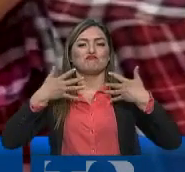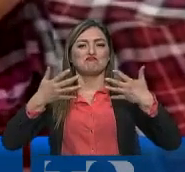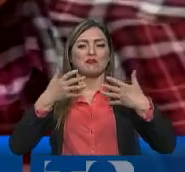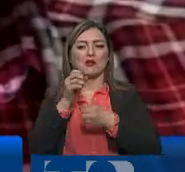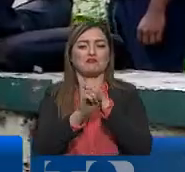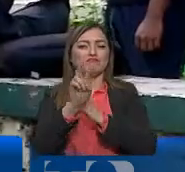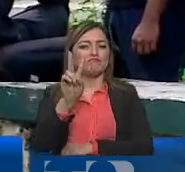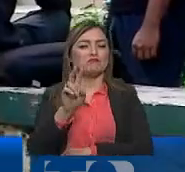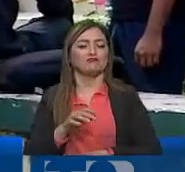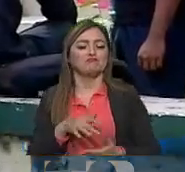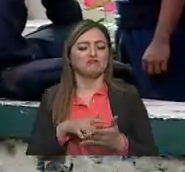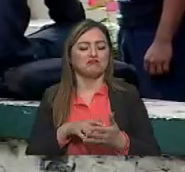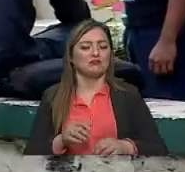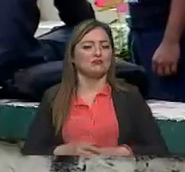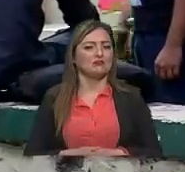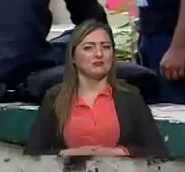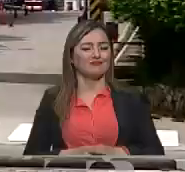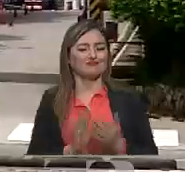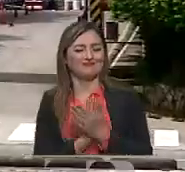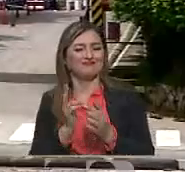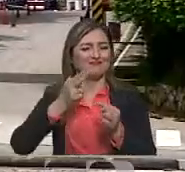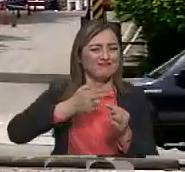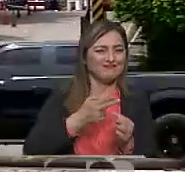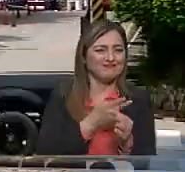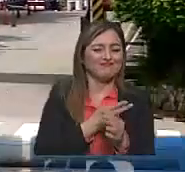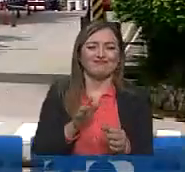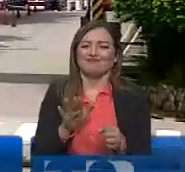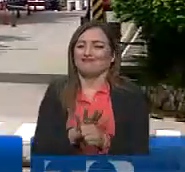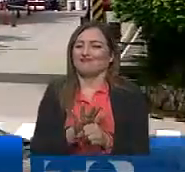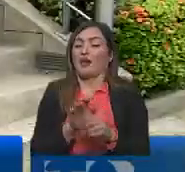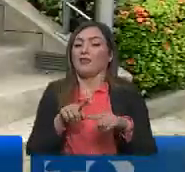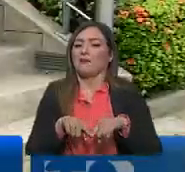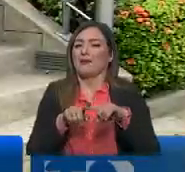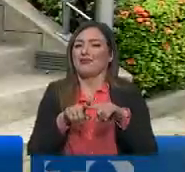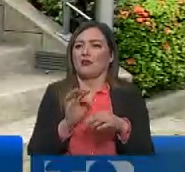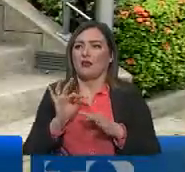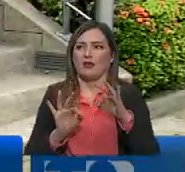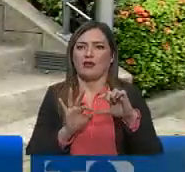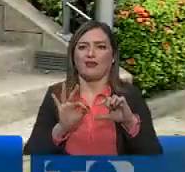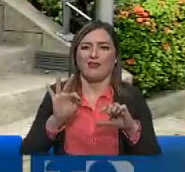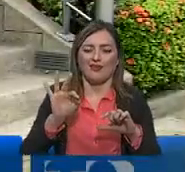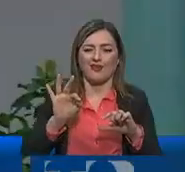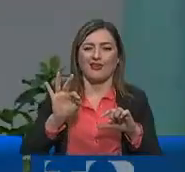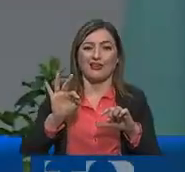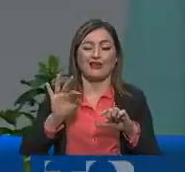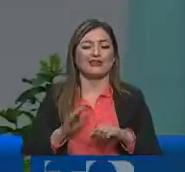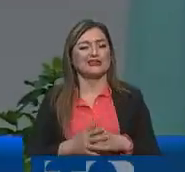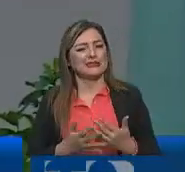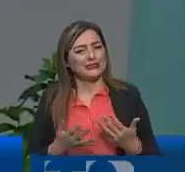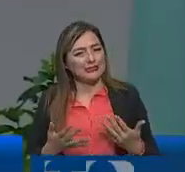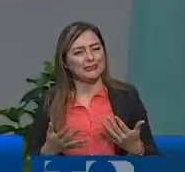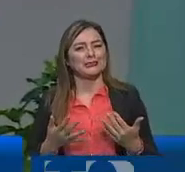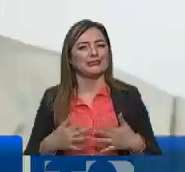por 2 años. El regreso a la presencialidad total en las universidades, que depende del número de contagios hoy disparado, se